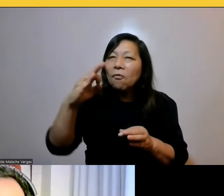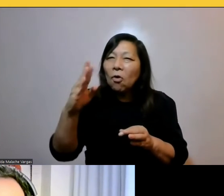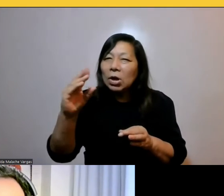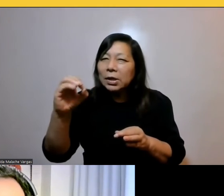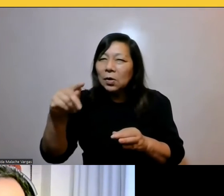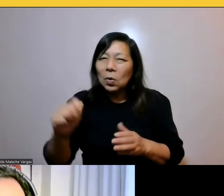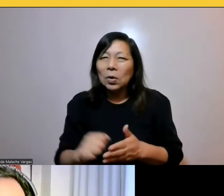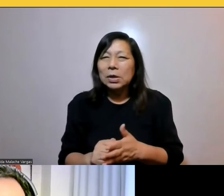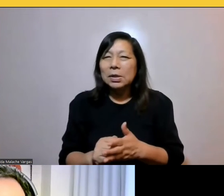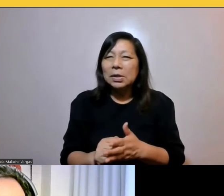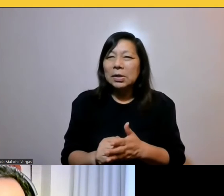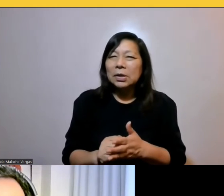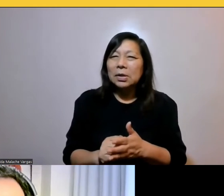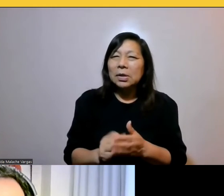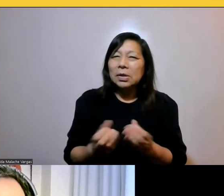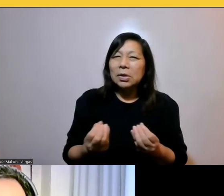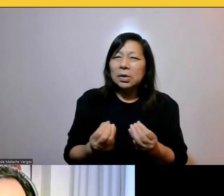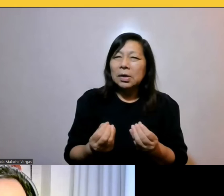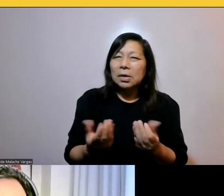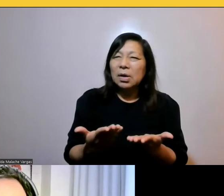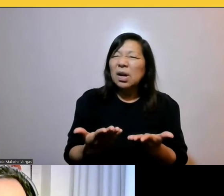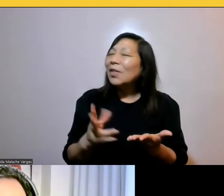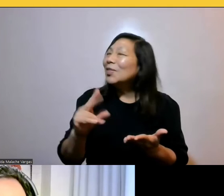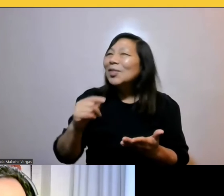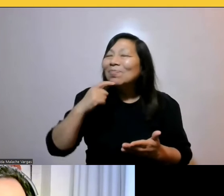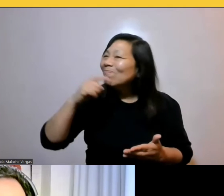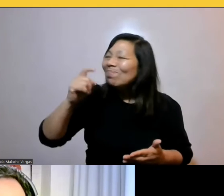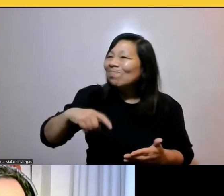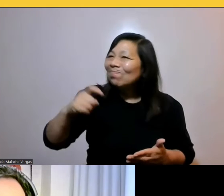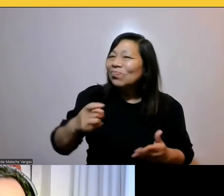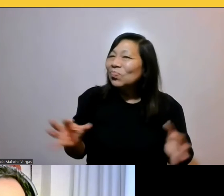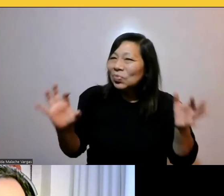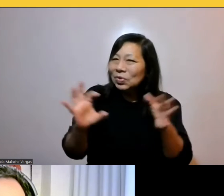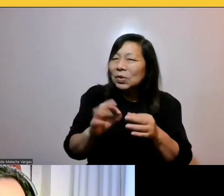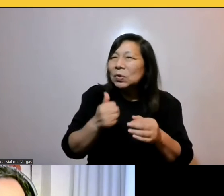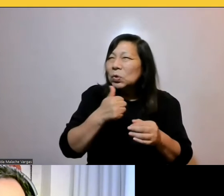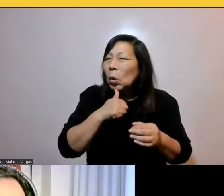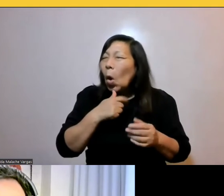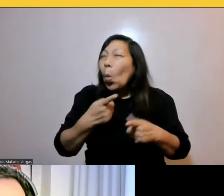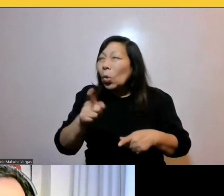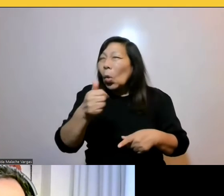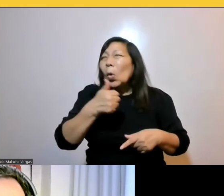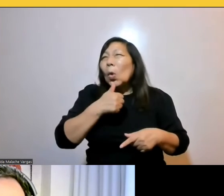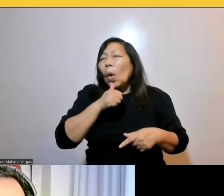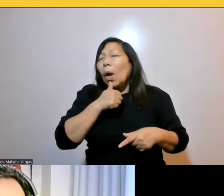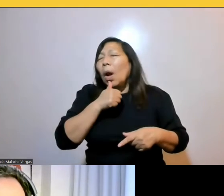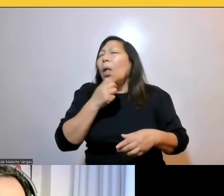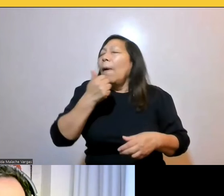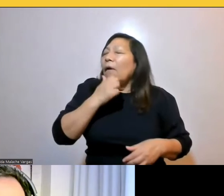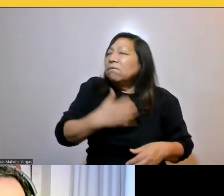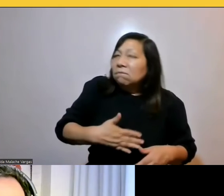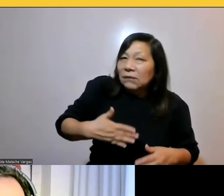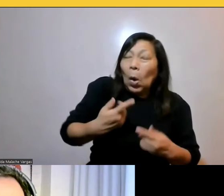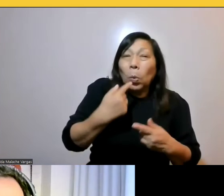Eh, Tanto el ovario poliquístico como el SOP no necesariamente se asocian a dolor menstrual, no es un criterio